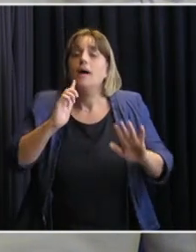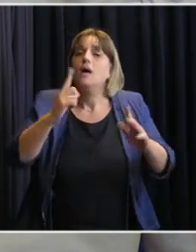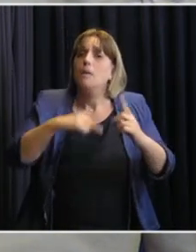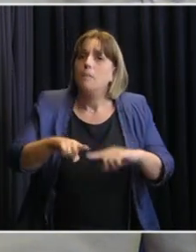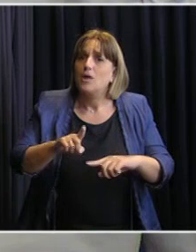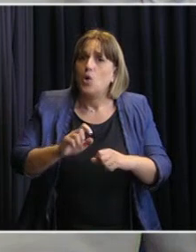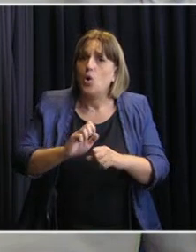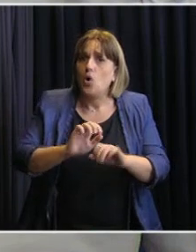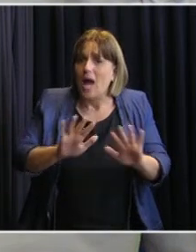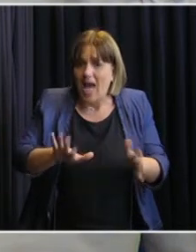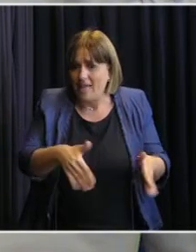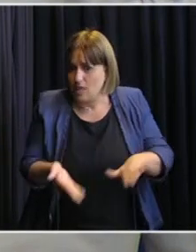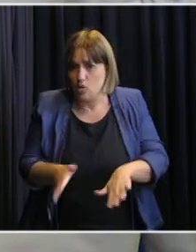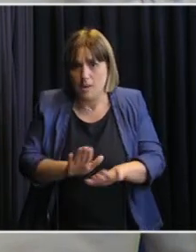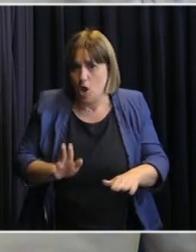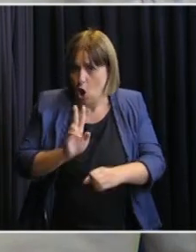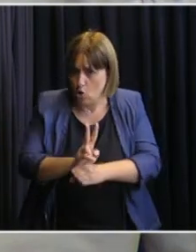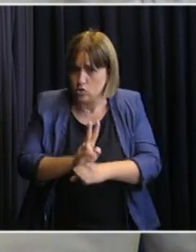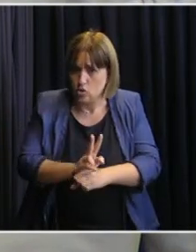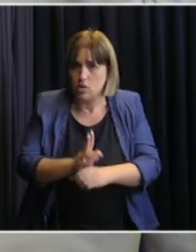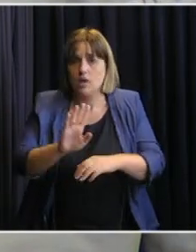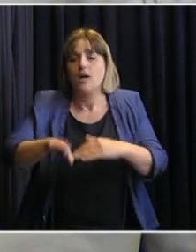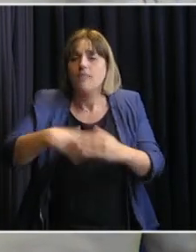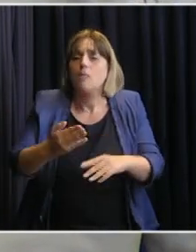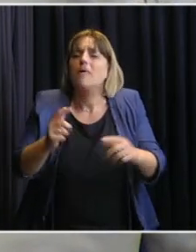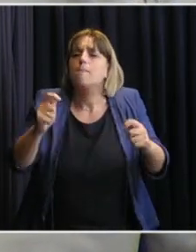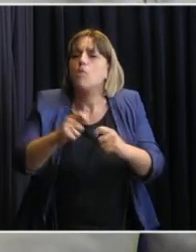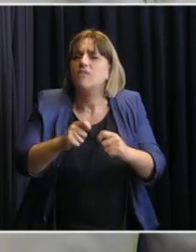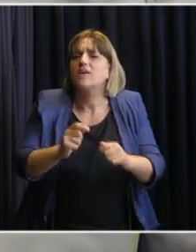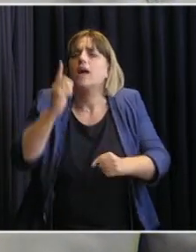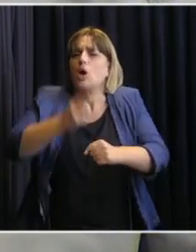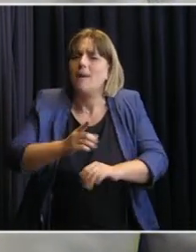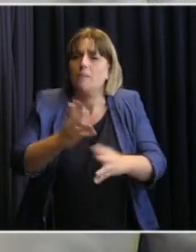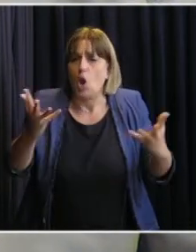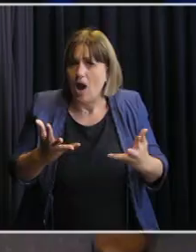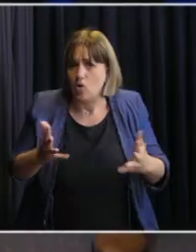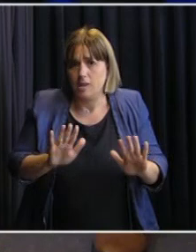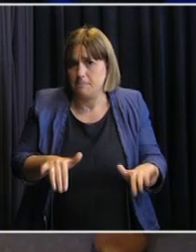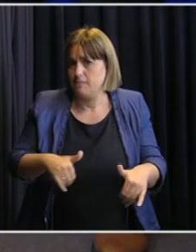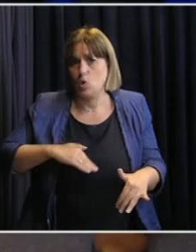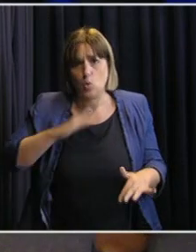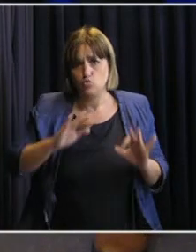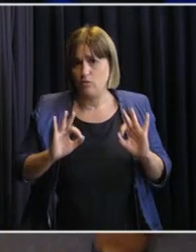ha sucedido hasta el momento, seguramente no informamos de la gente. Por eso, este tema de la interacción es el tema de la